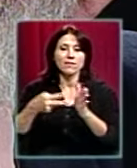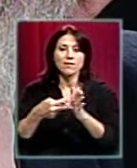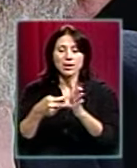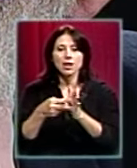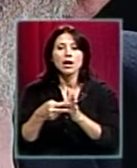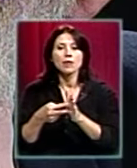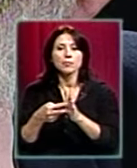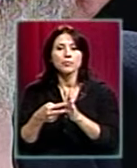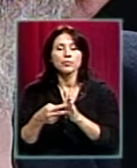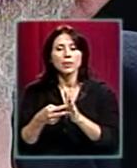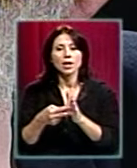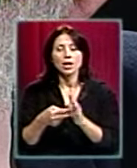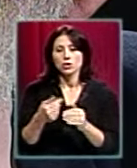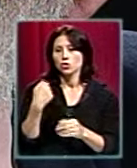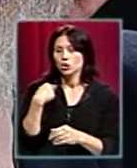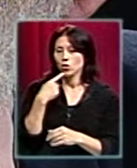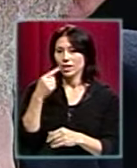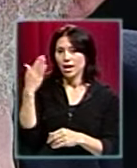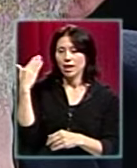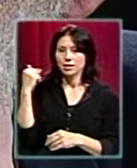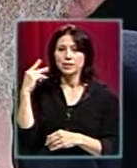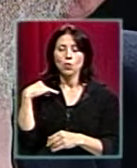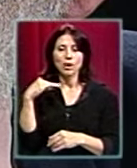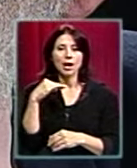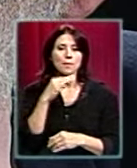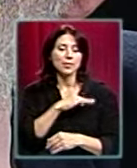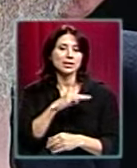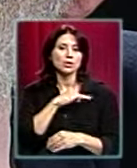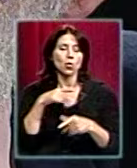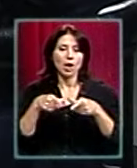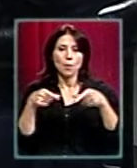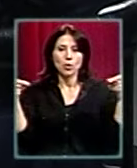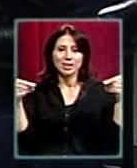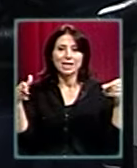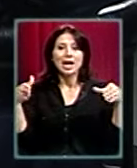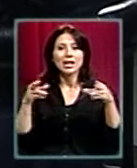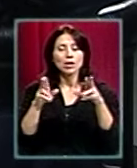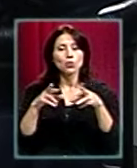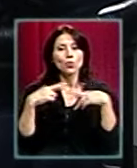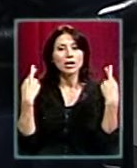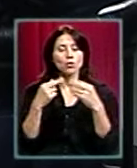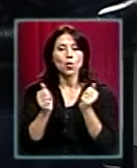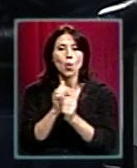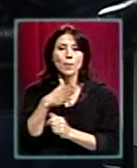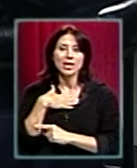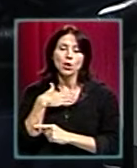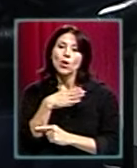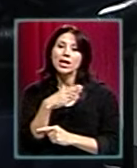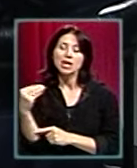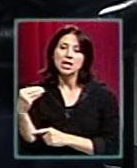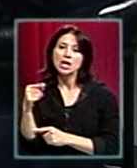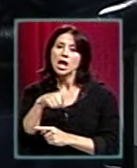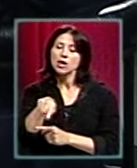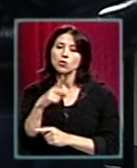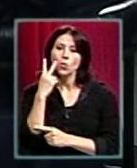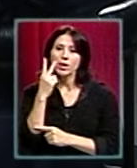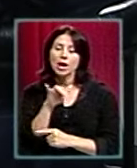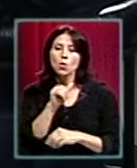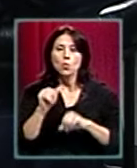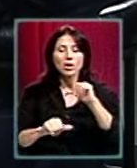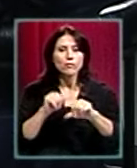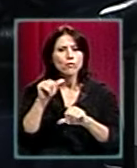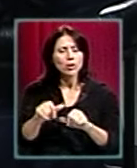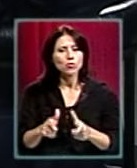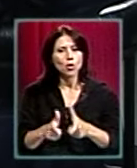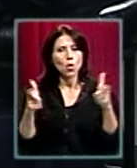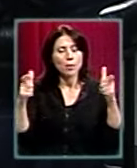japonesa recientemente de parlamentarios que tuvo una reunión conmigo, y lo veían como un esfuerzo enorme, puesto que